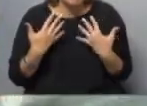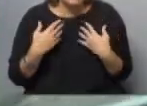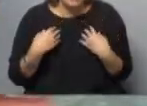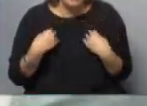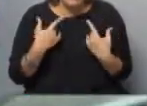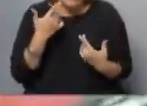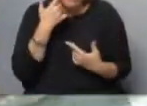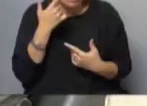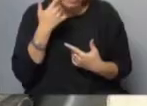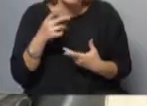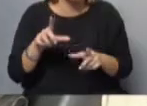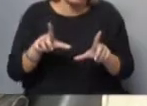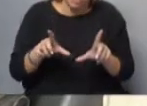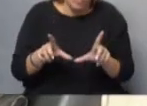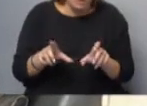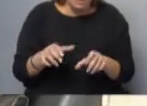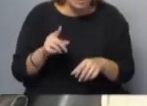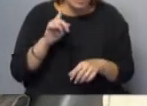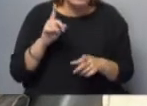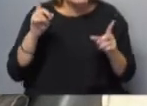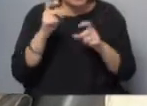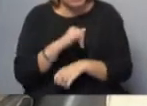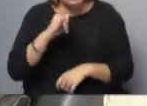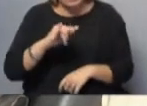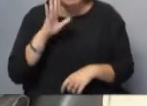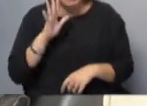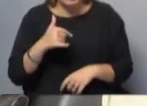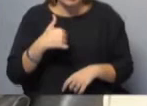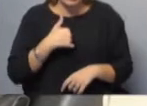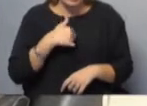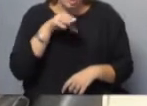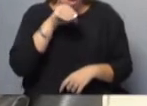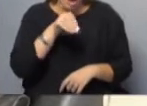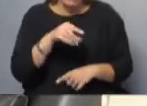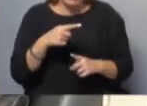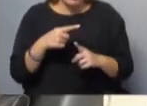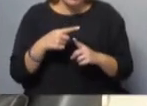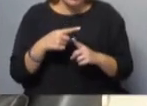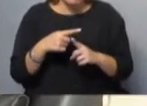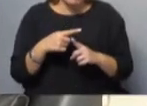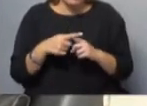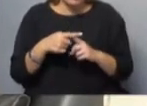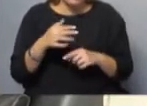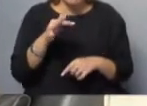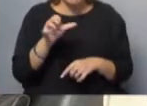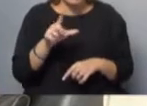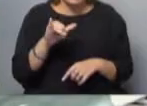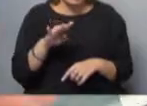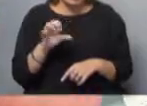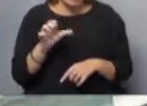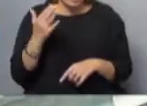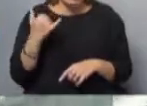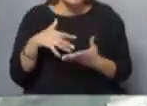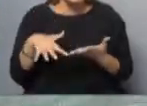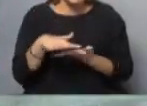¿cómo lo estás viviendo? Obviamente es algo muy difícil. Sí, yo hablo por lo que pasé con Felipe. Fue